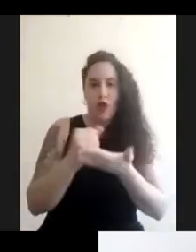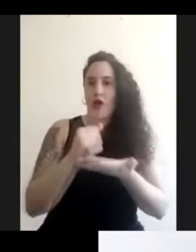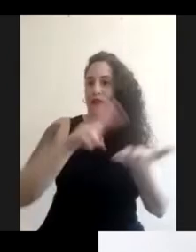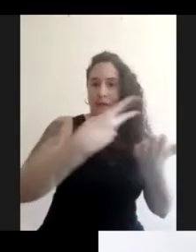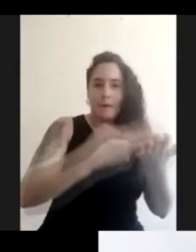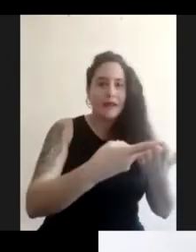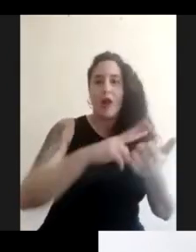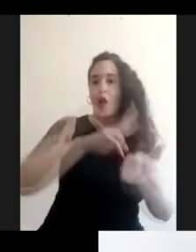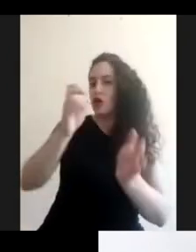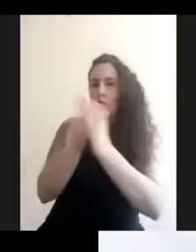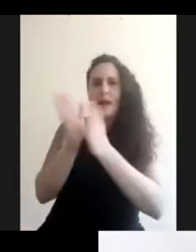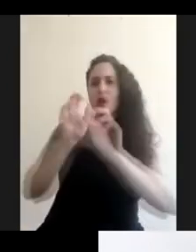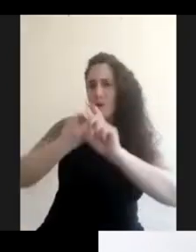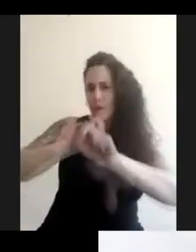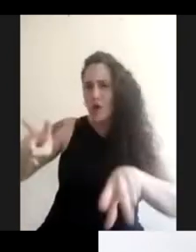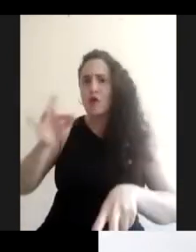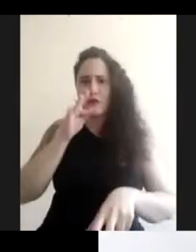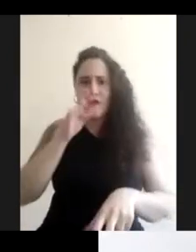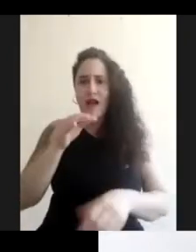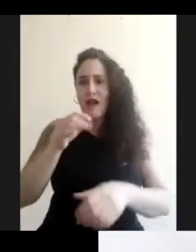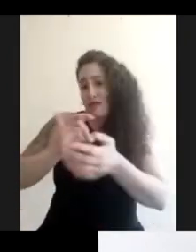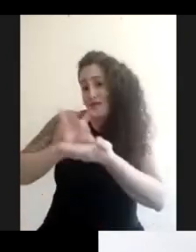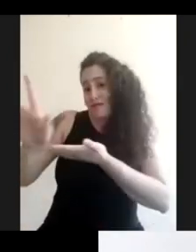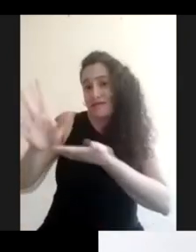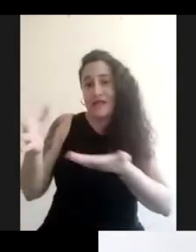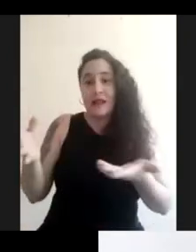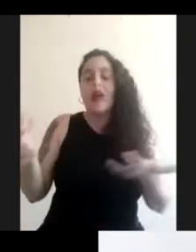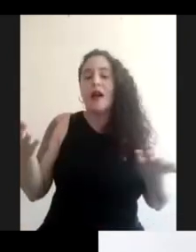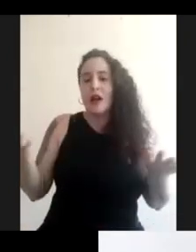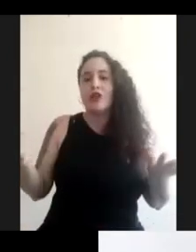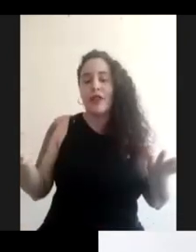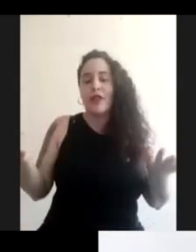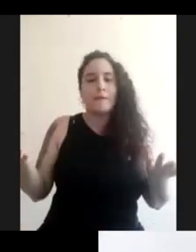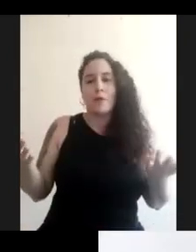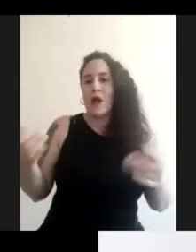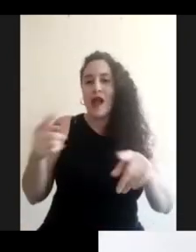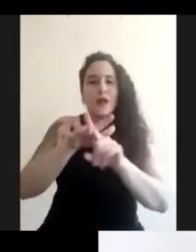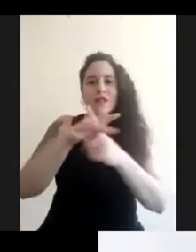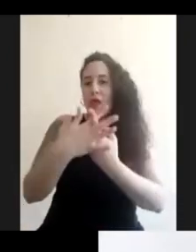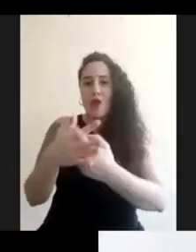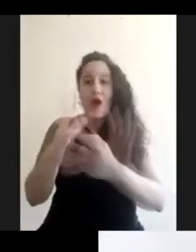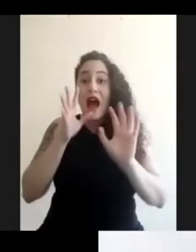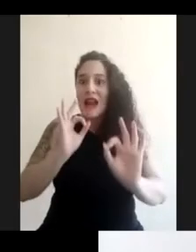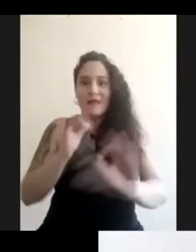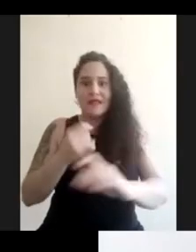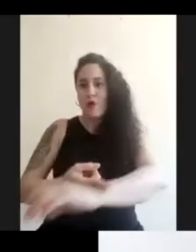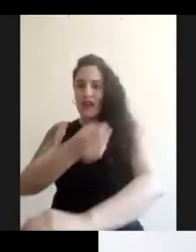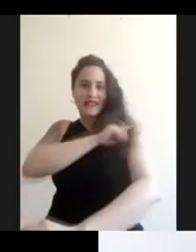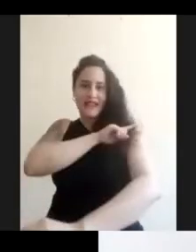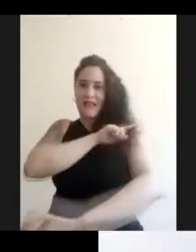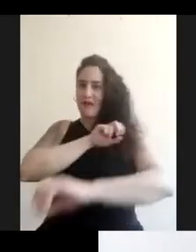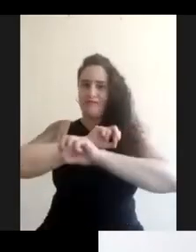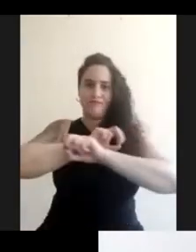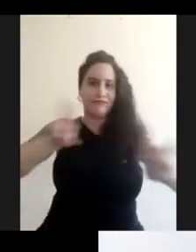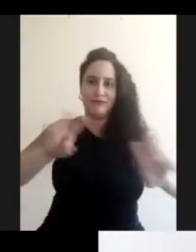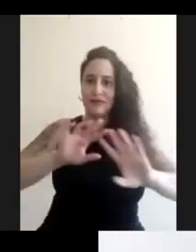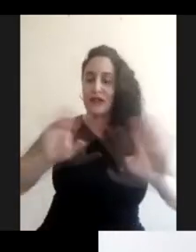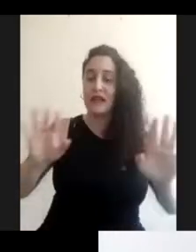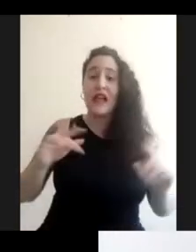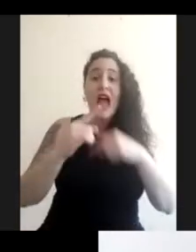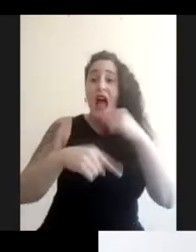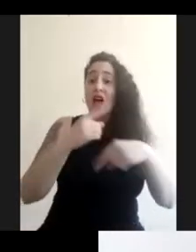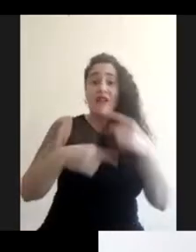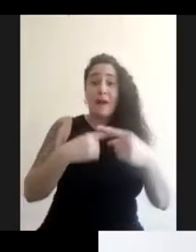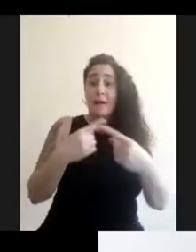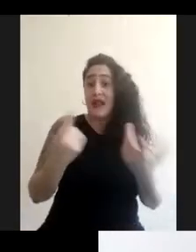en una situación peor. Y la situación, pues, es extrema. La situación para las familias es que no tenemos para pagar